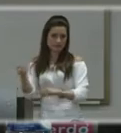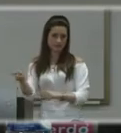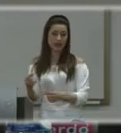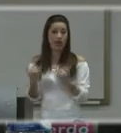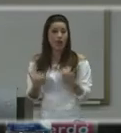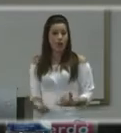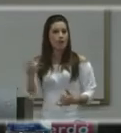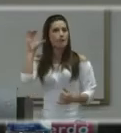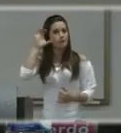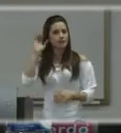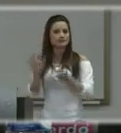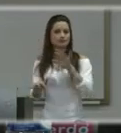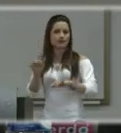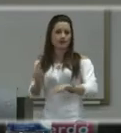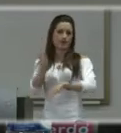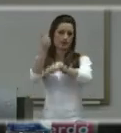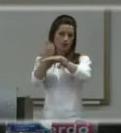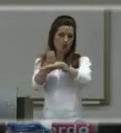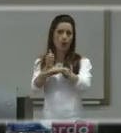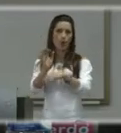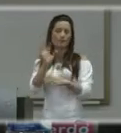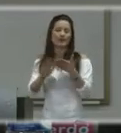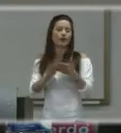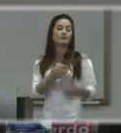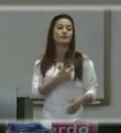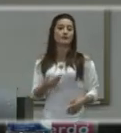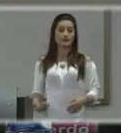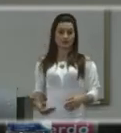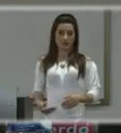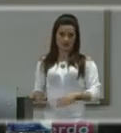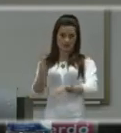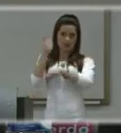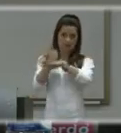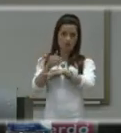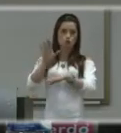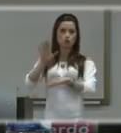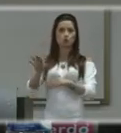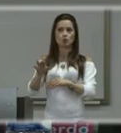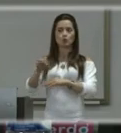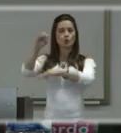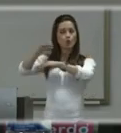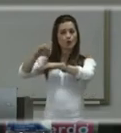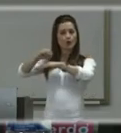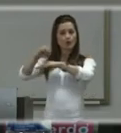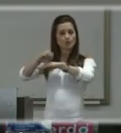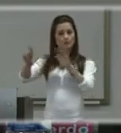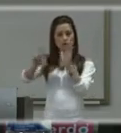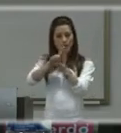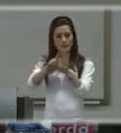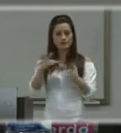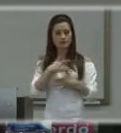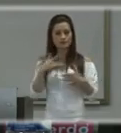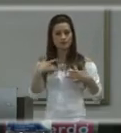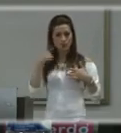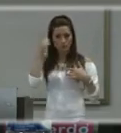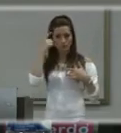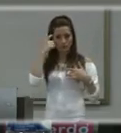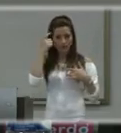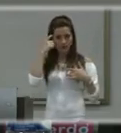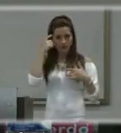la secretaria ejecutiva o la presidenta ejecutiva, perdón, del órgano revisor de la ley de salud mental en